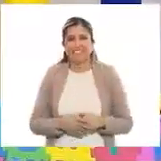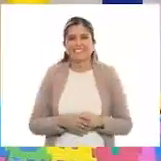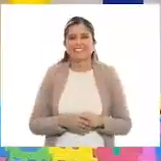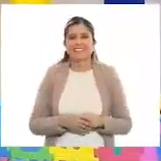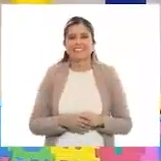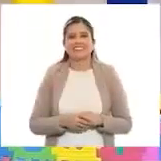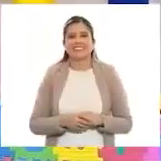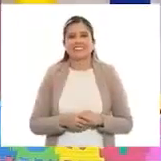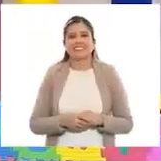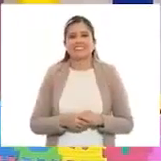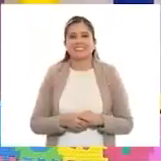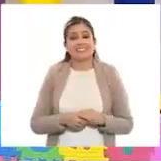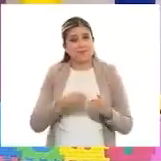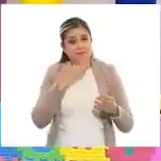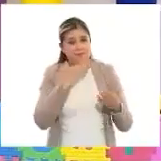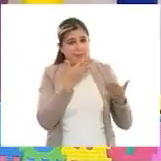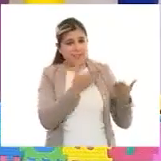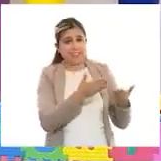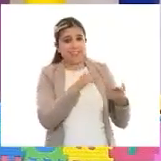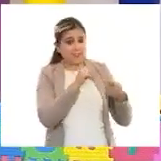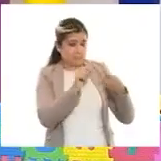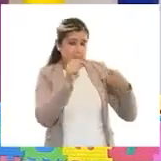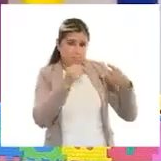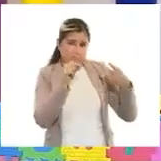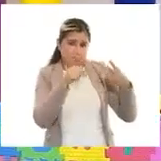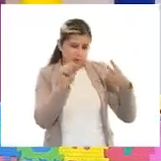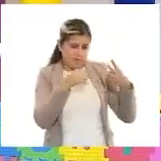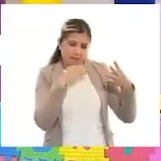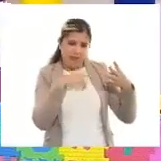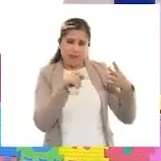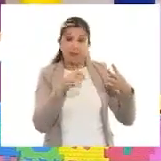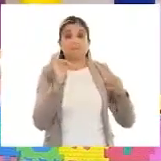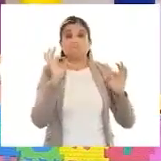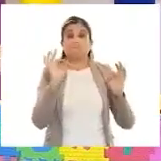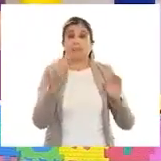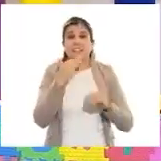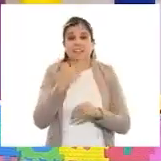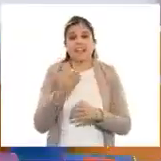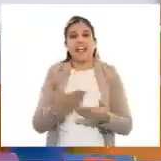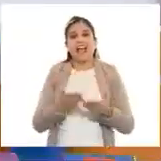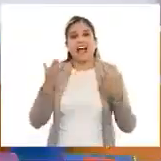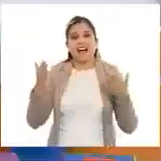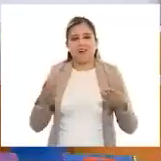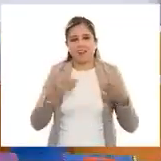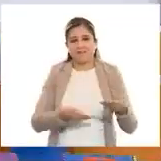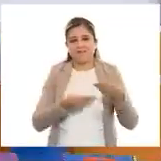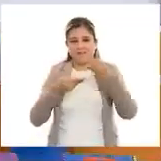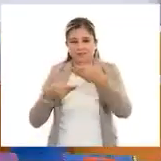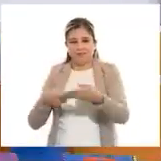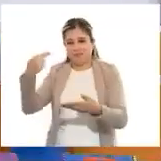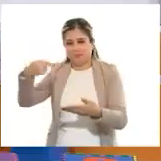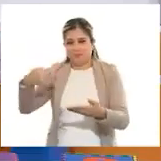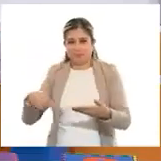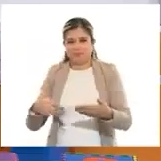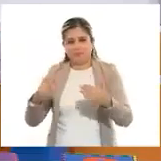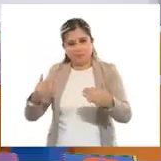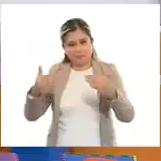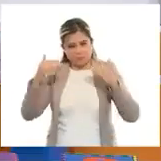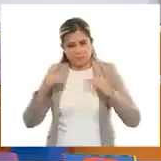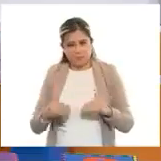bien. Alejandra, sí, muy bien. Muy bien. Ahora sí, vamos a poner abajo nuestro nombre, vas a poner